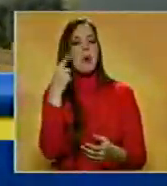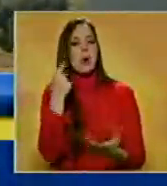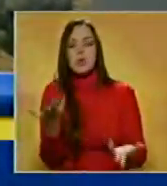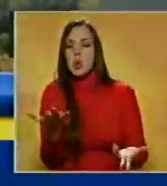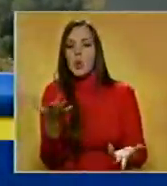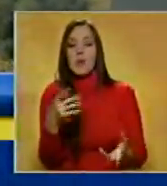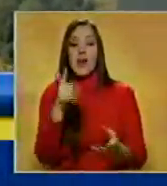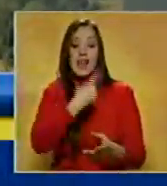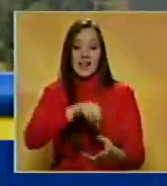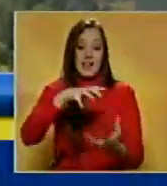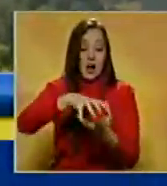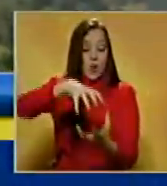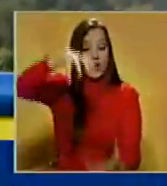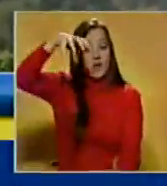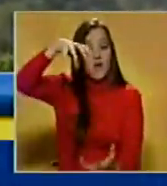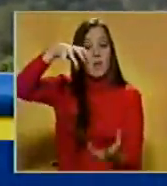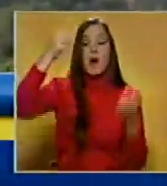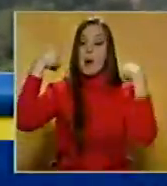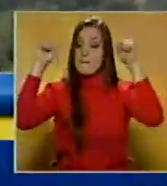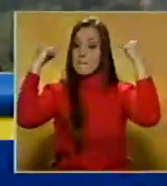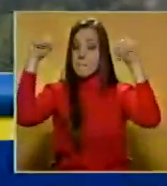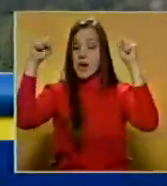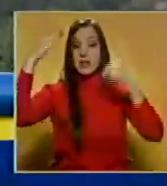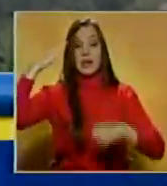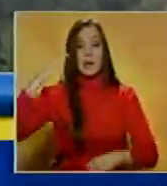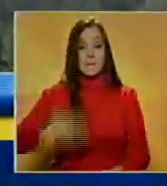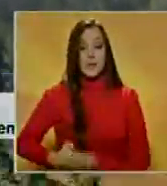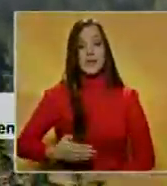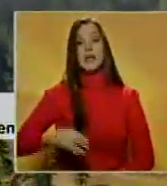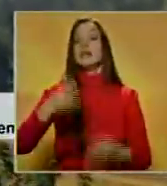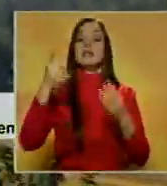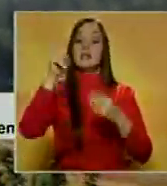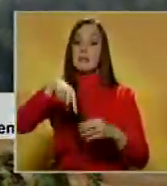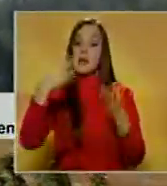llevaba una bomba destinada a ejercicios militares, así como una gran cantidad de querosén.